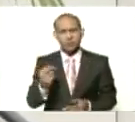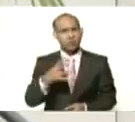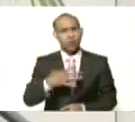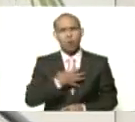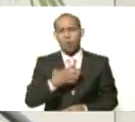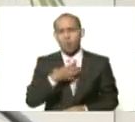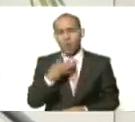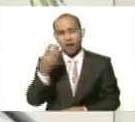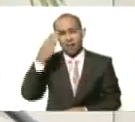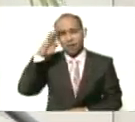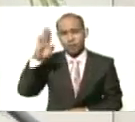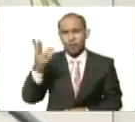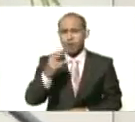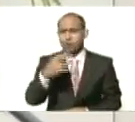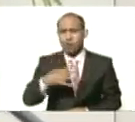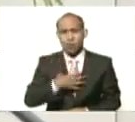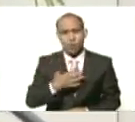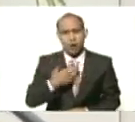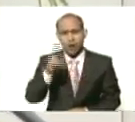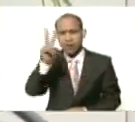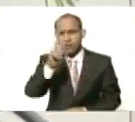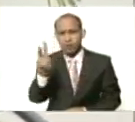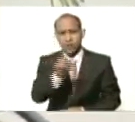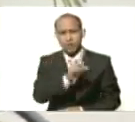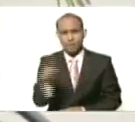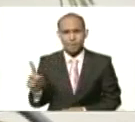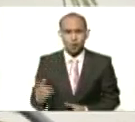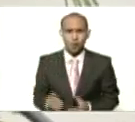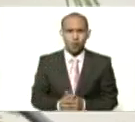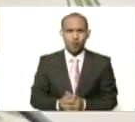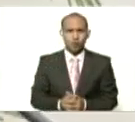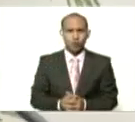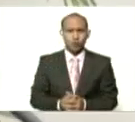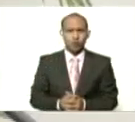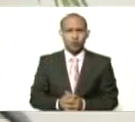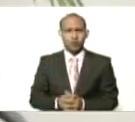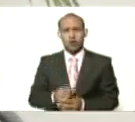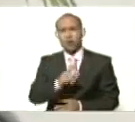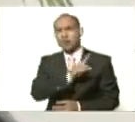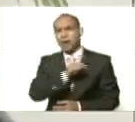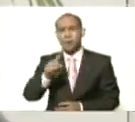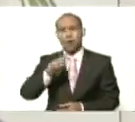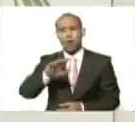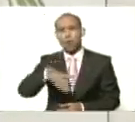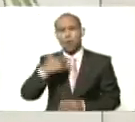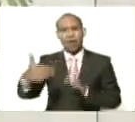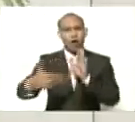con Cuba, no han podido con Venezuela, ni podrán contra nuestros pueblos.